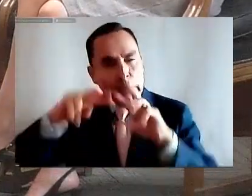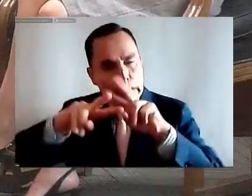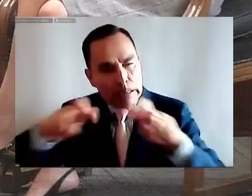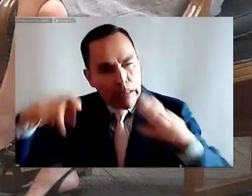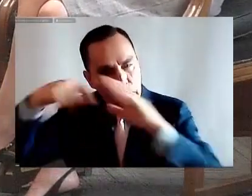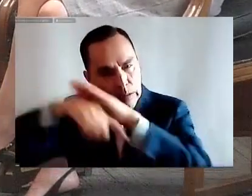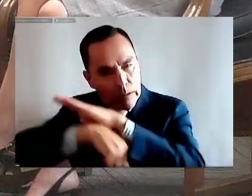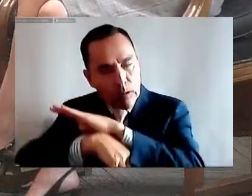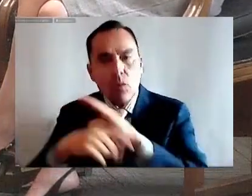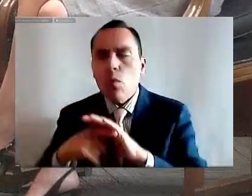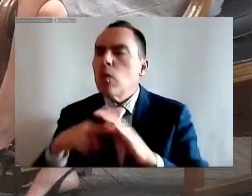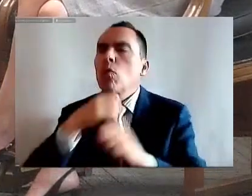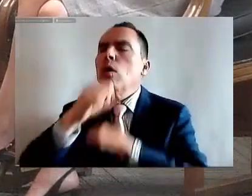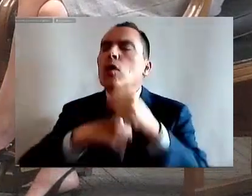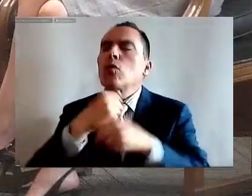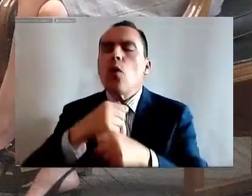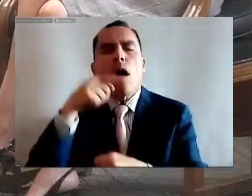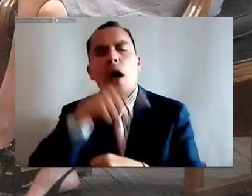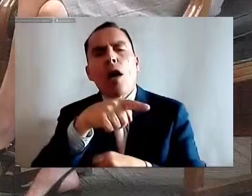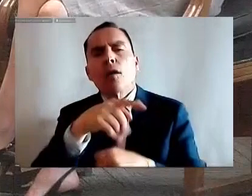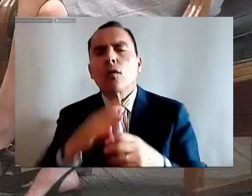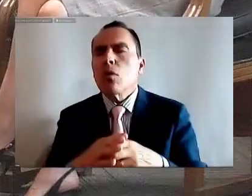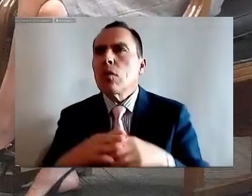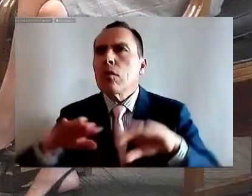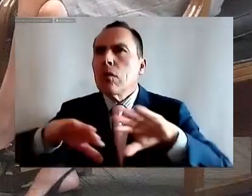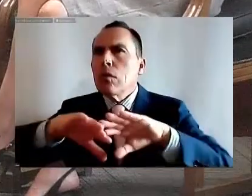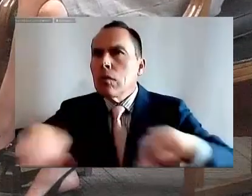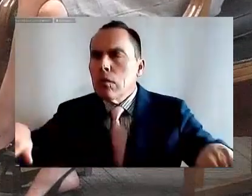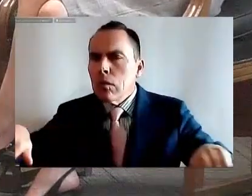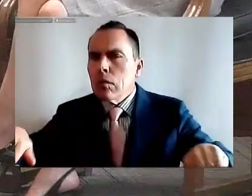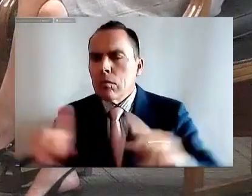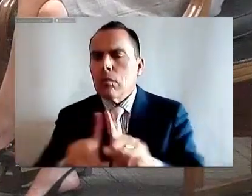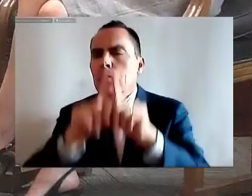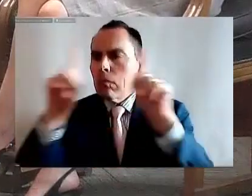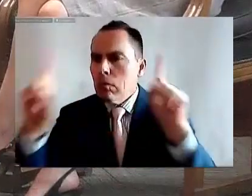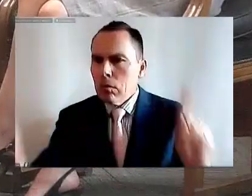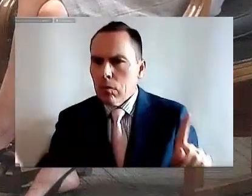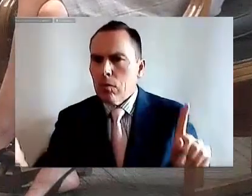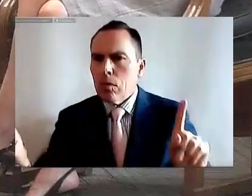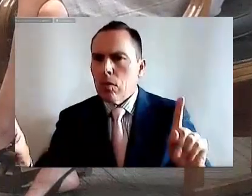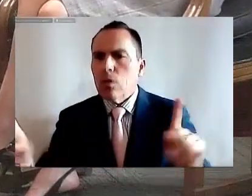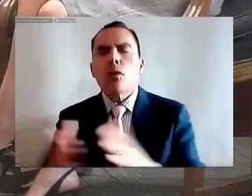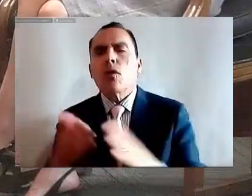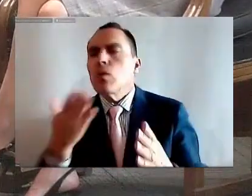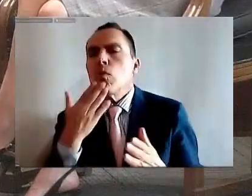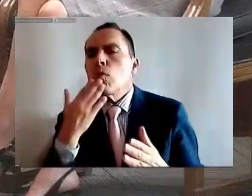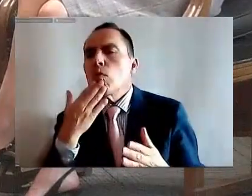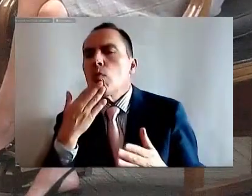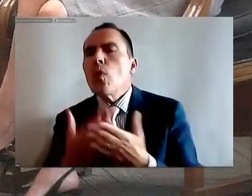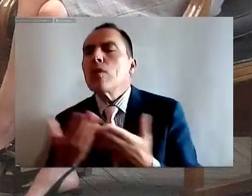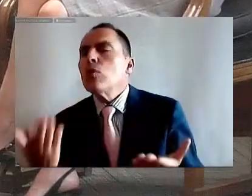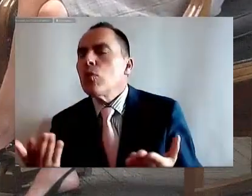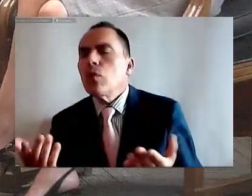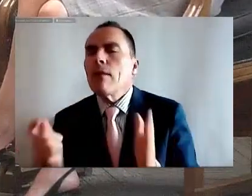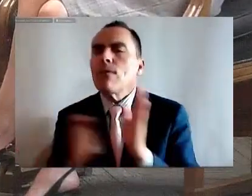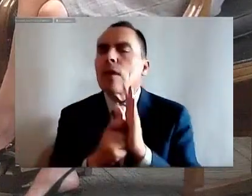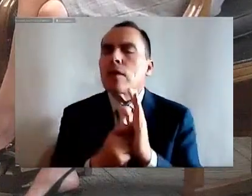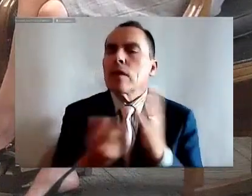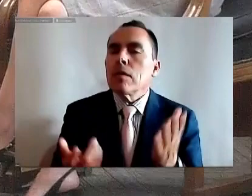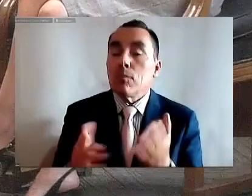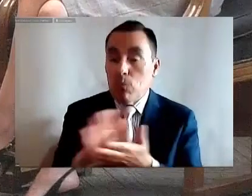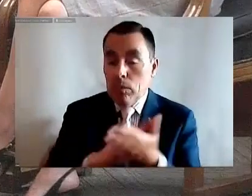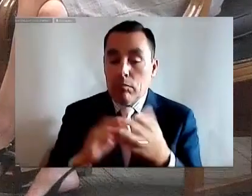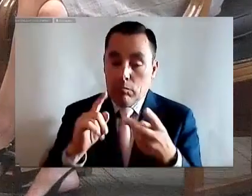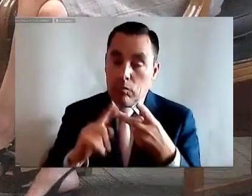de tiempo que transcurrió entre la ruptura sentimental y la solicitud, la interposición de la acción, rescatan la existencia o no